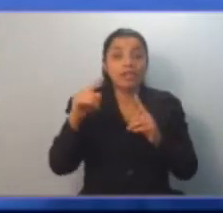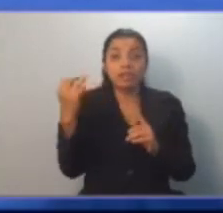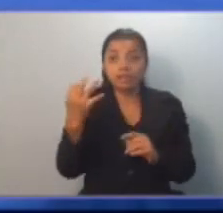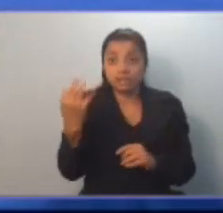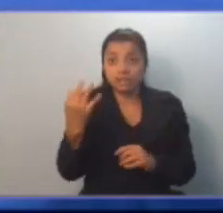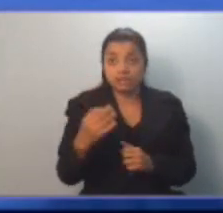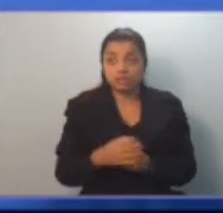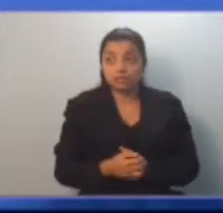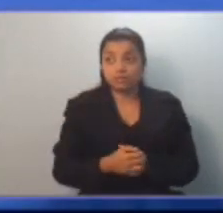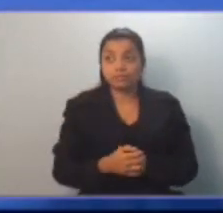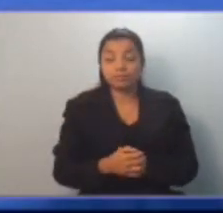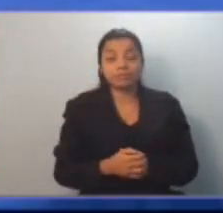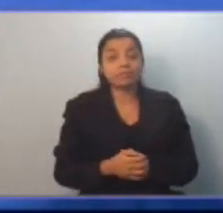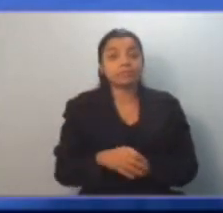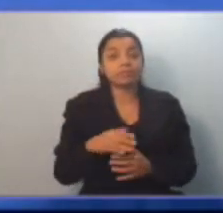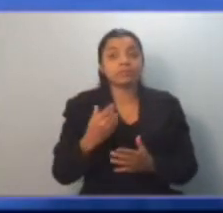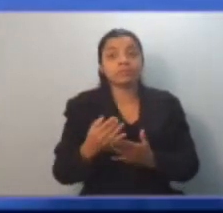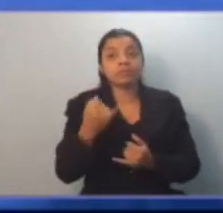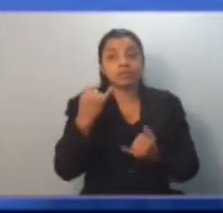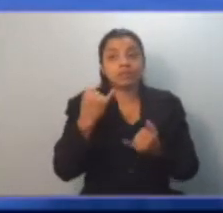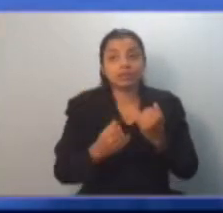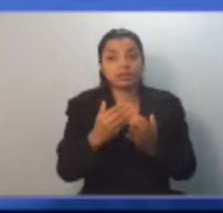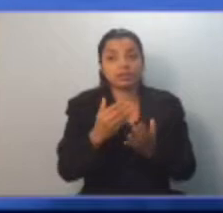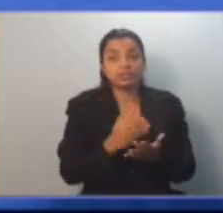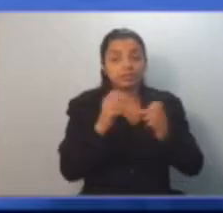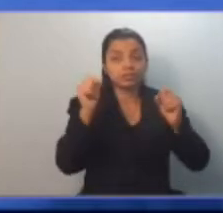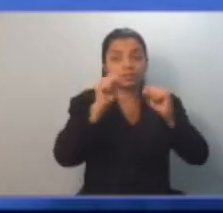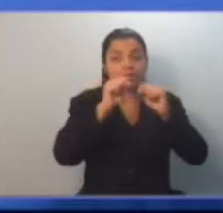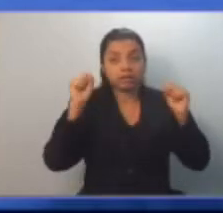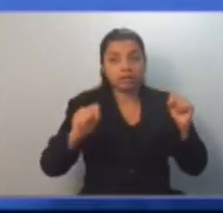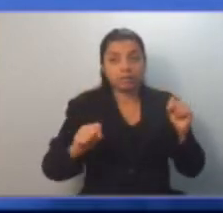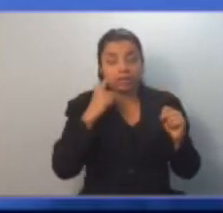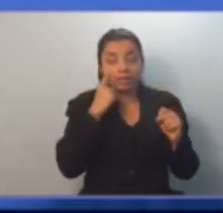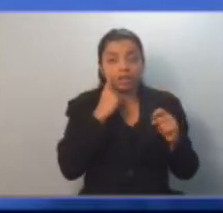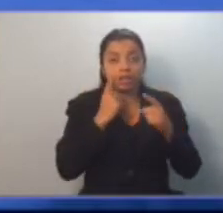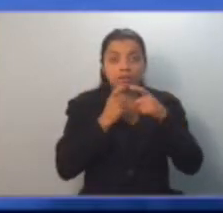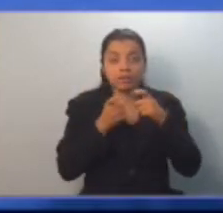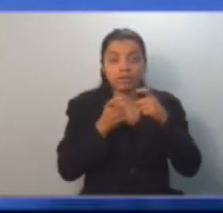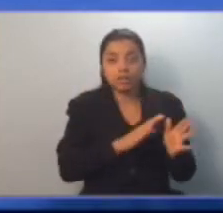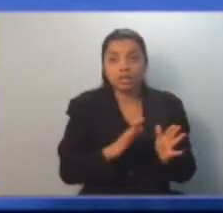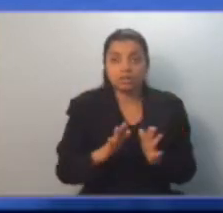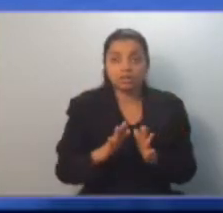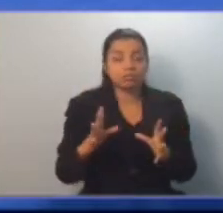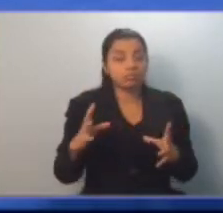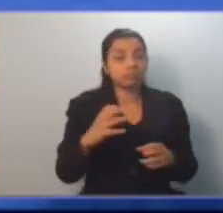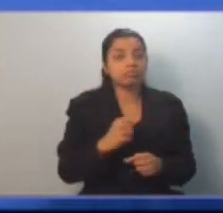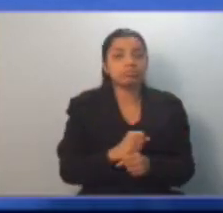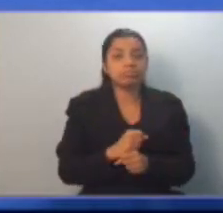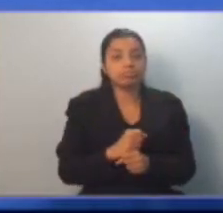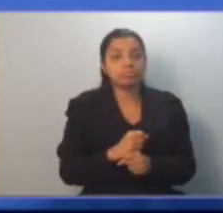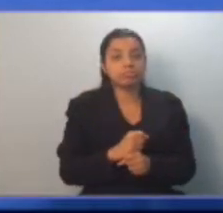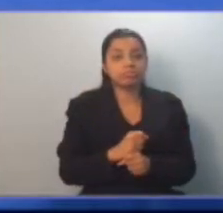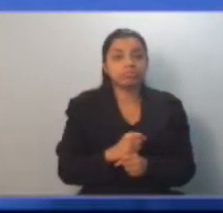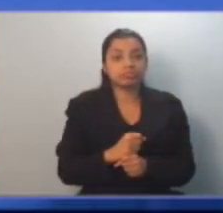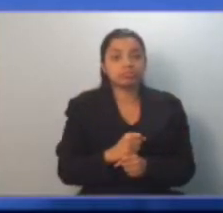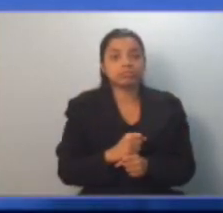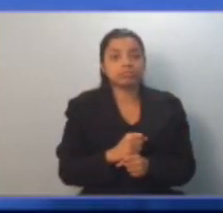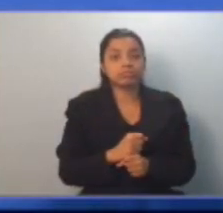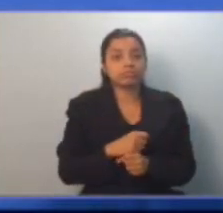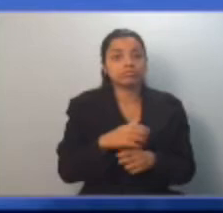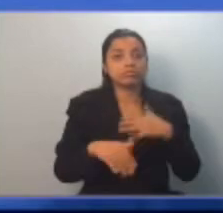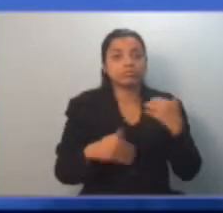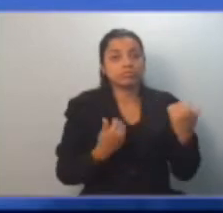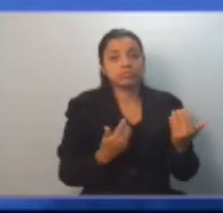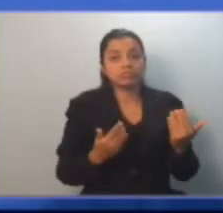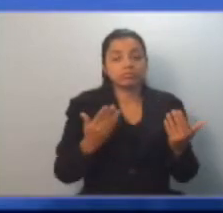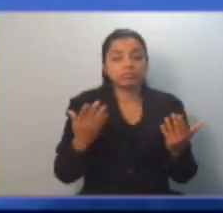necesario. Y al final tenemos el sistema electrónico de administración de casos, que es lo que les planteaba en resumen, darle seguimiento a un